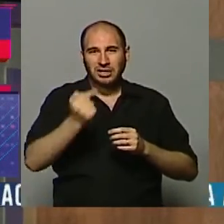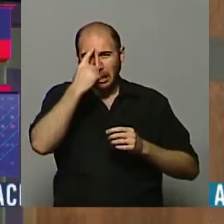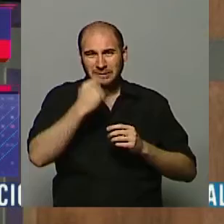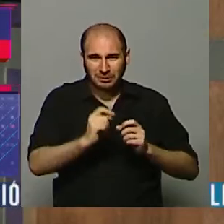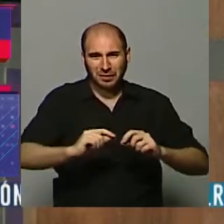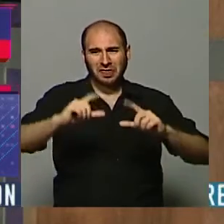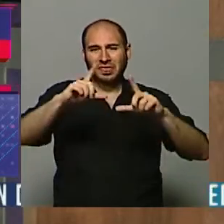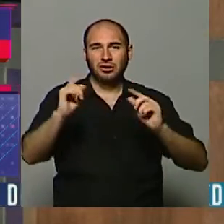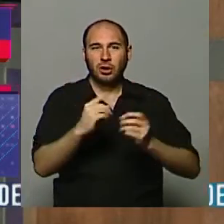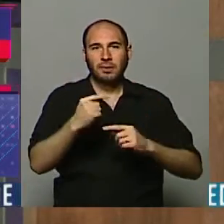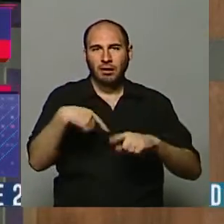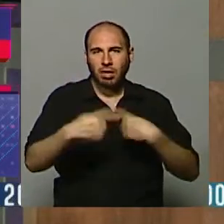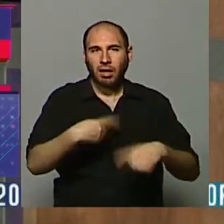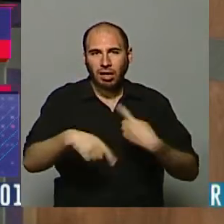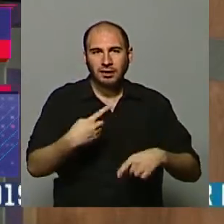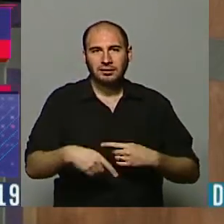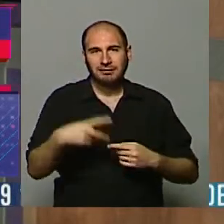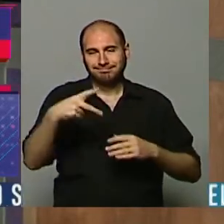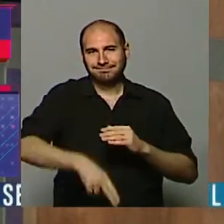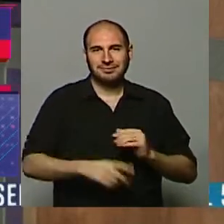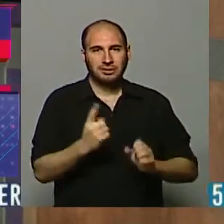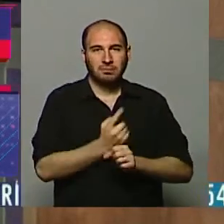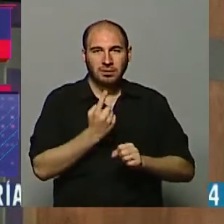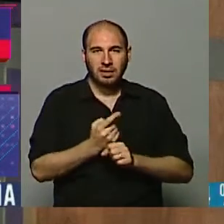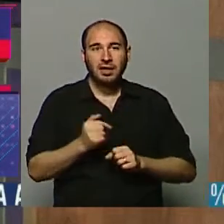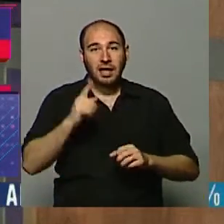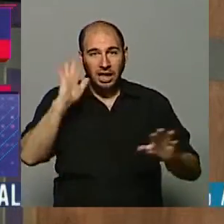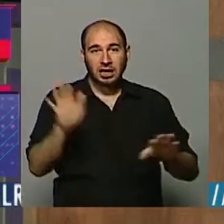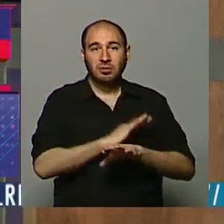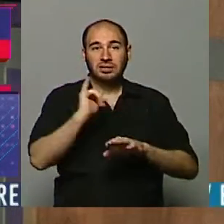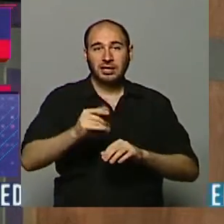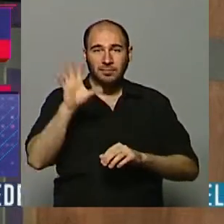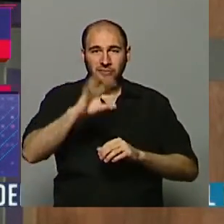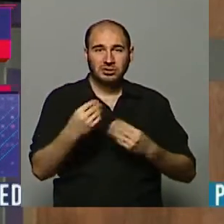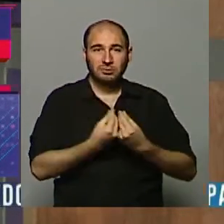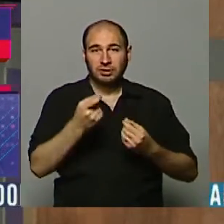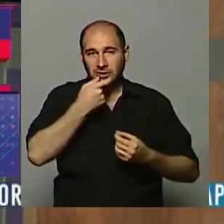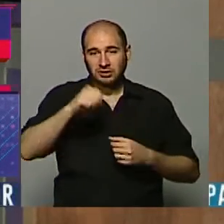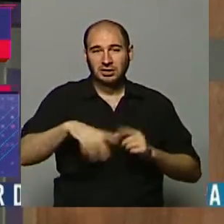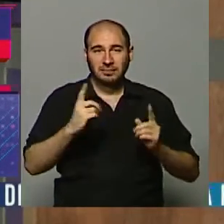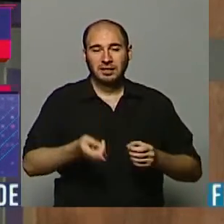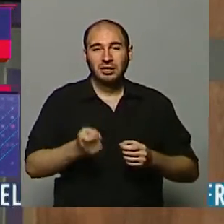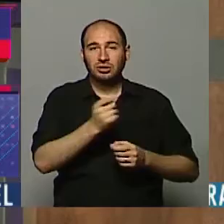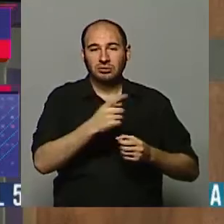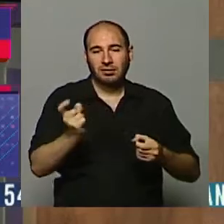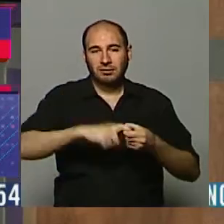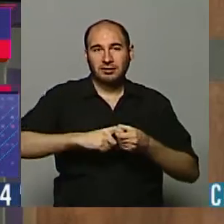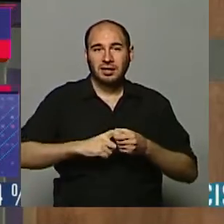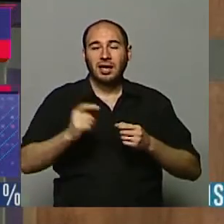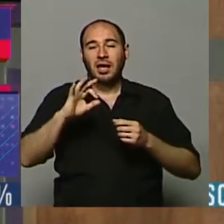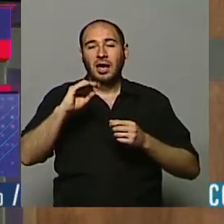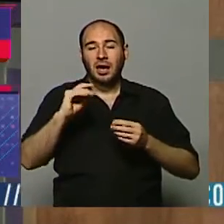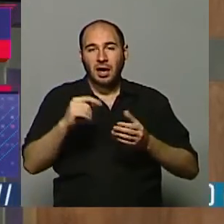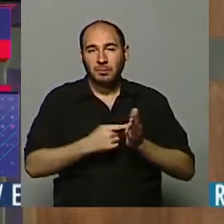pues si no entramos en una rueda que es difícil de frenar después. Sí fue un error para muchas provincias, incluida Mendoza, indexar los salarios con esta